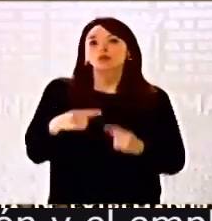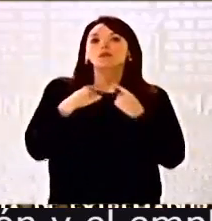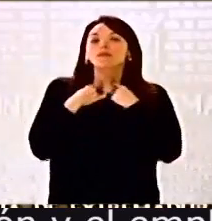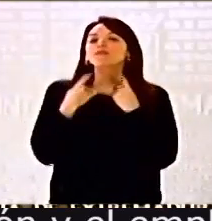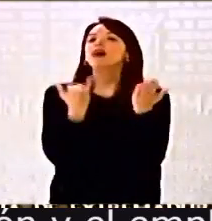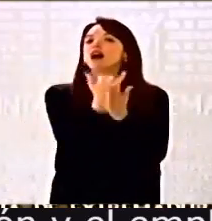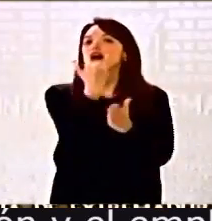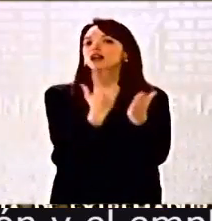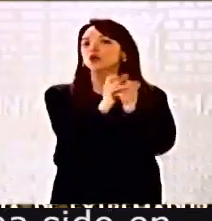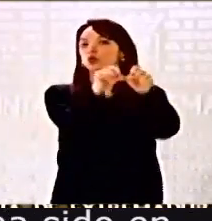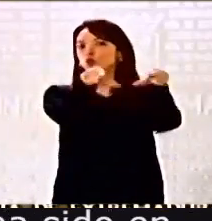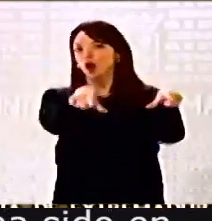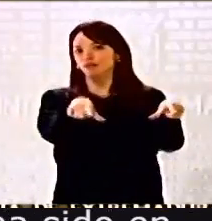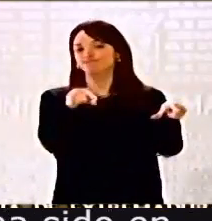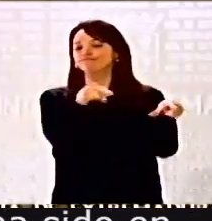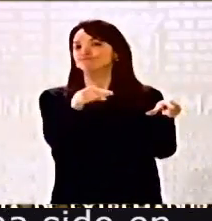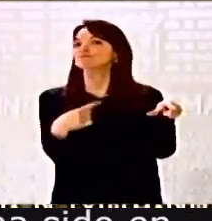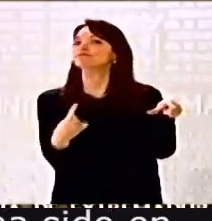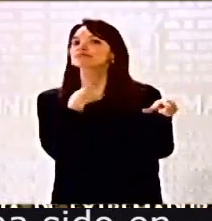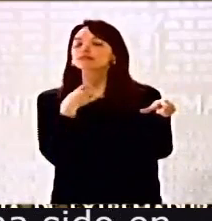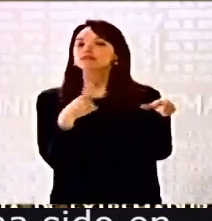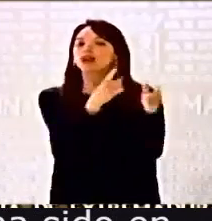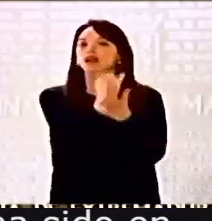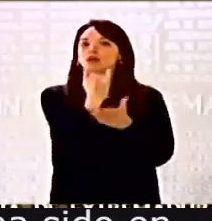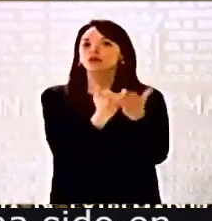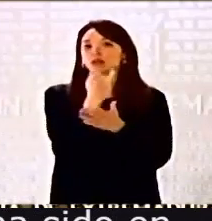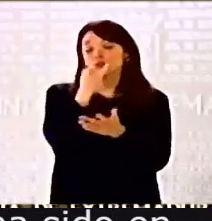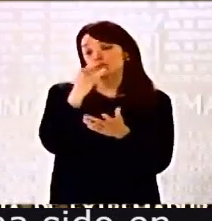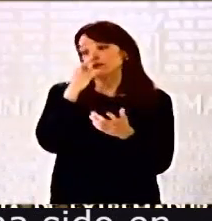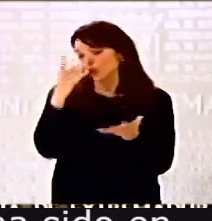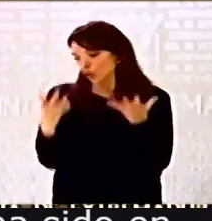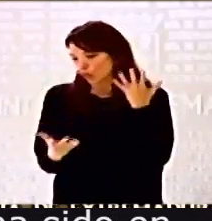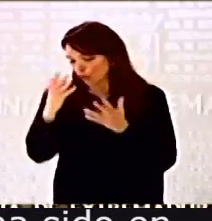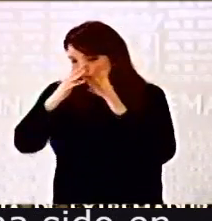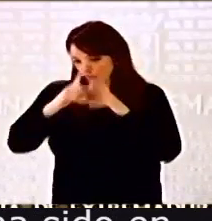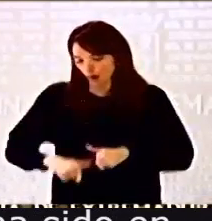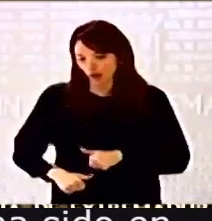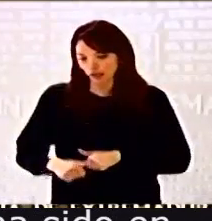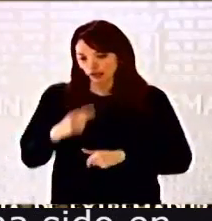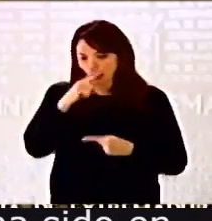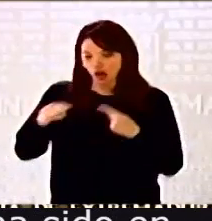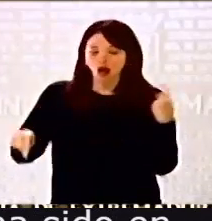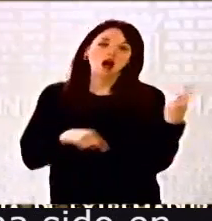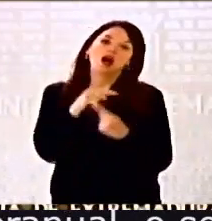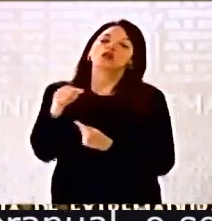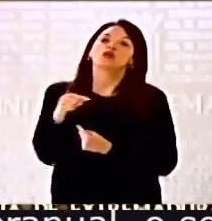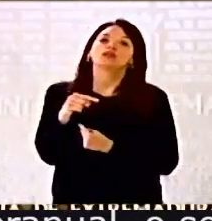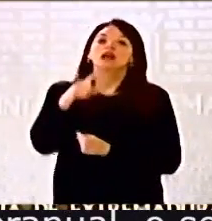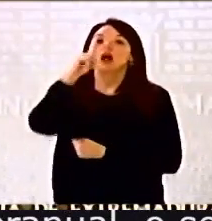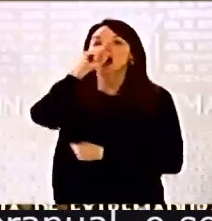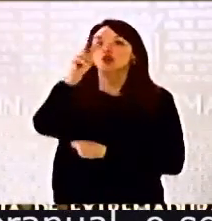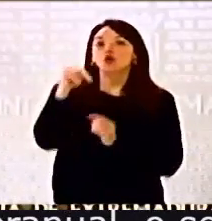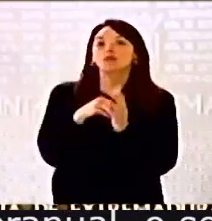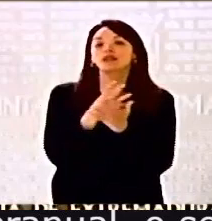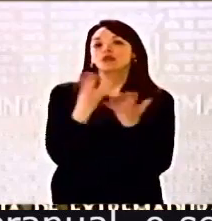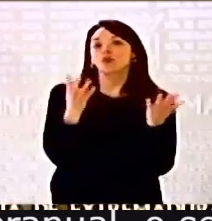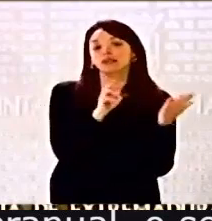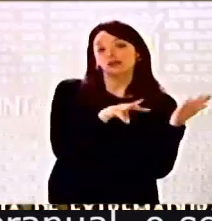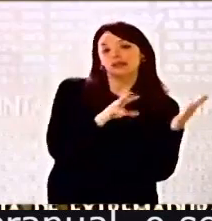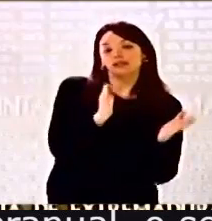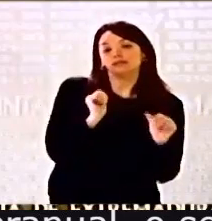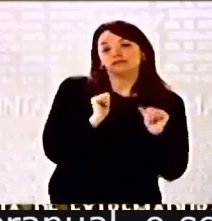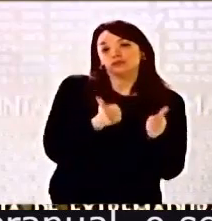agricultura, con una pérdida en esa comparativa interanual, o sea, desde el primer trimestre del 2019 comparado con el primer